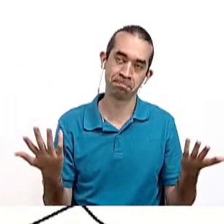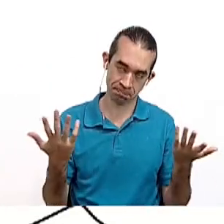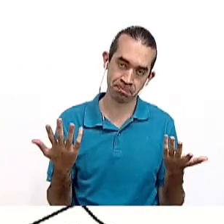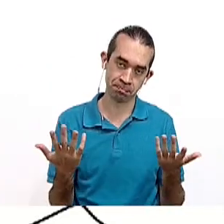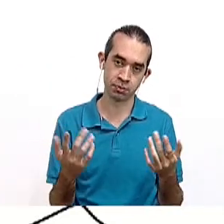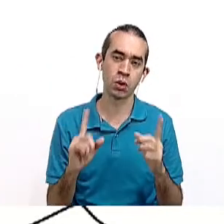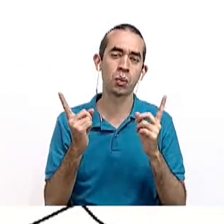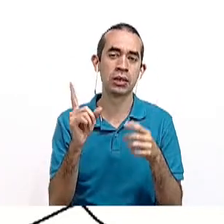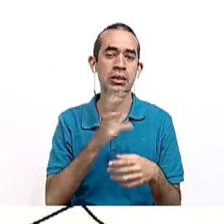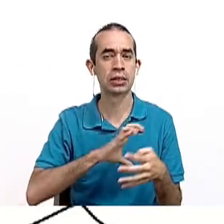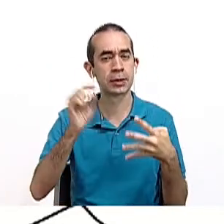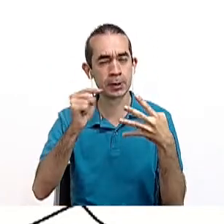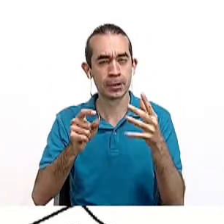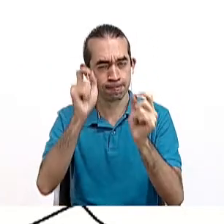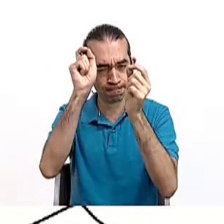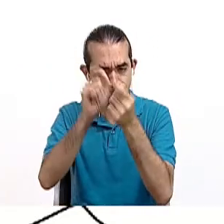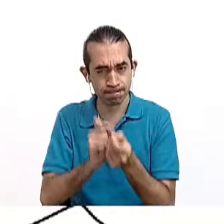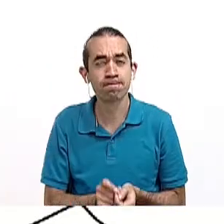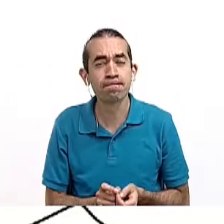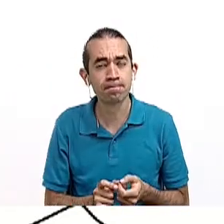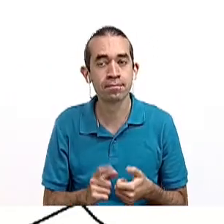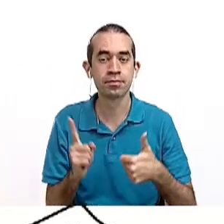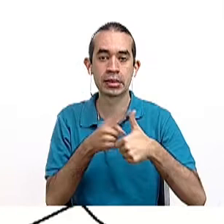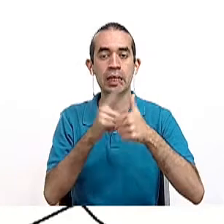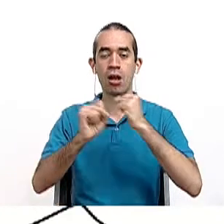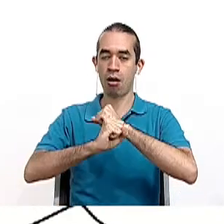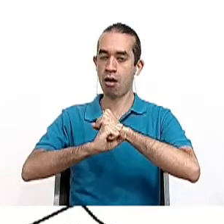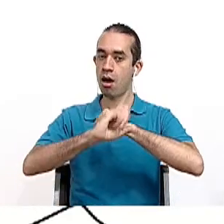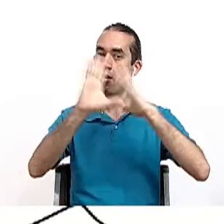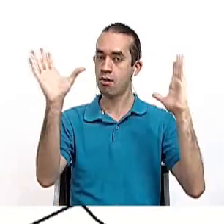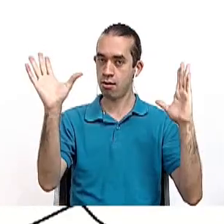las siguientes características. La claridad.